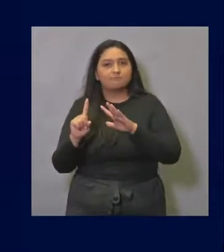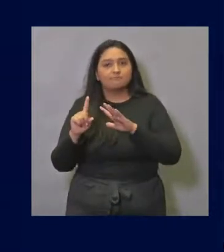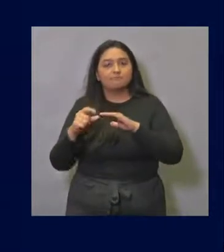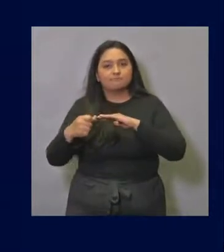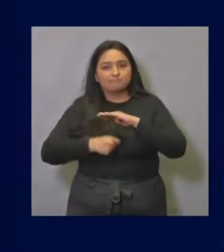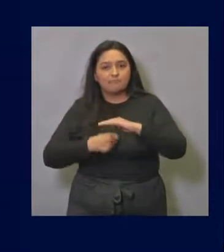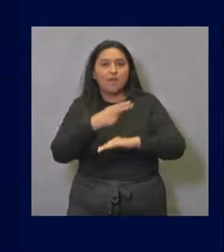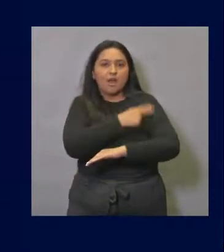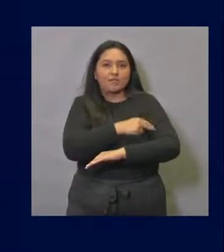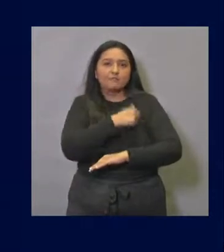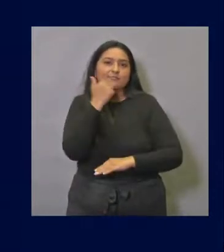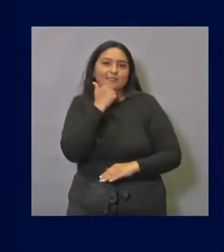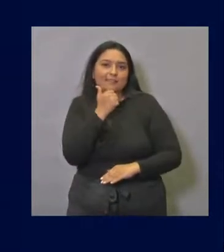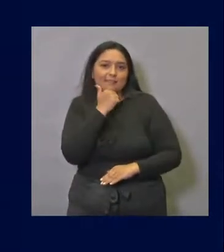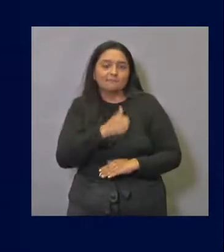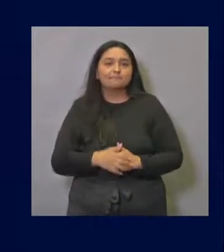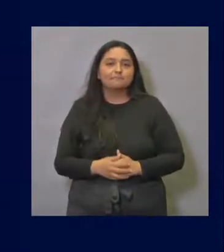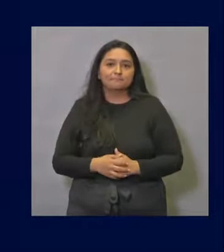abril.